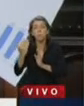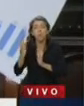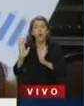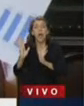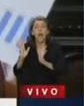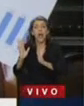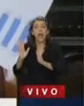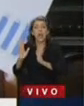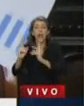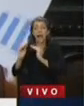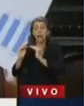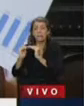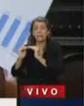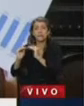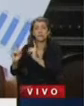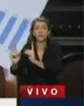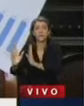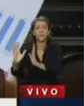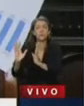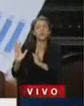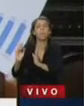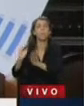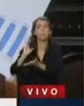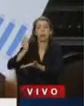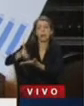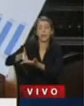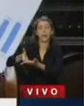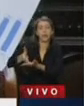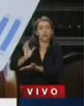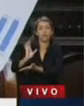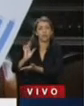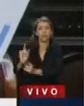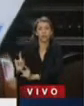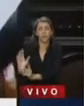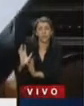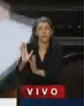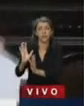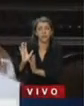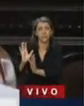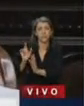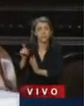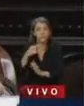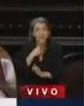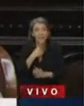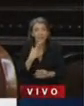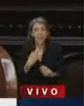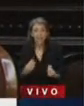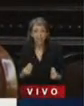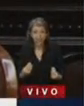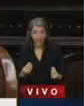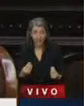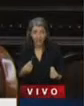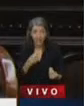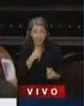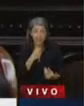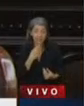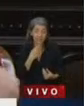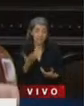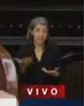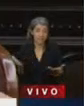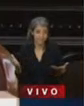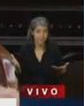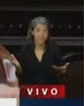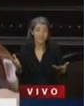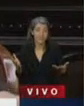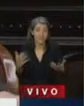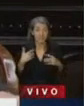proponer que si hay una mayor recaudación, porque pagamos todos los que tenemos que pagar impuestos a las ganancias, que nos parece bien, entonces eso